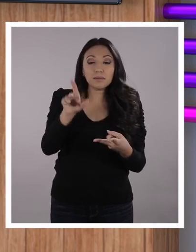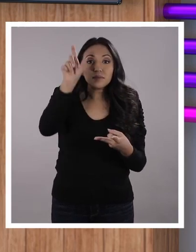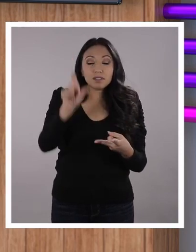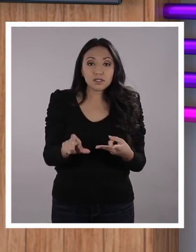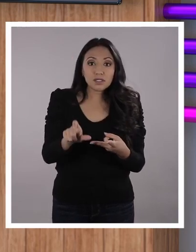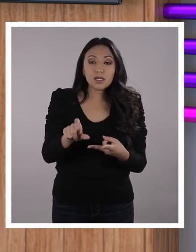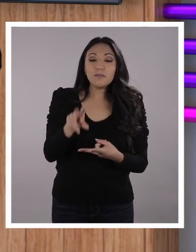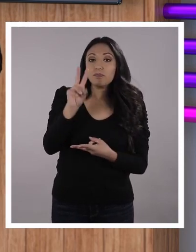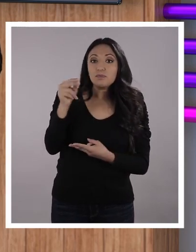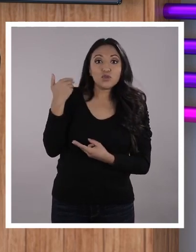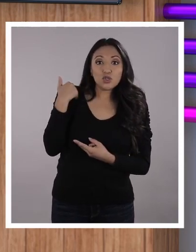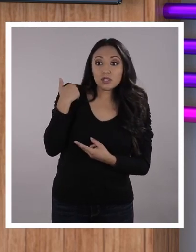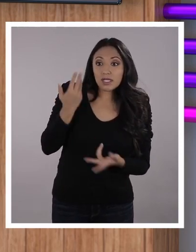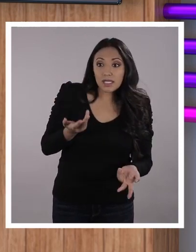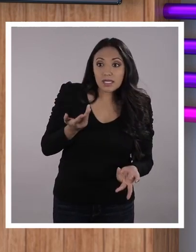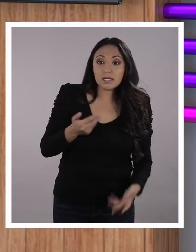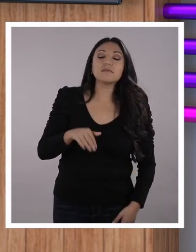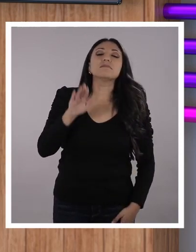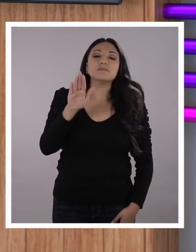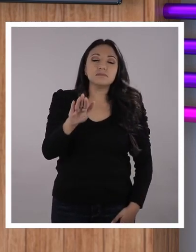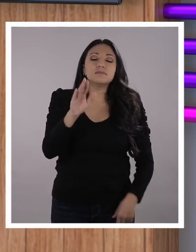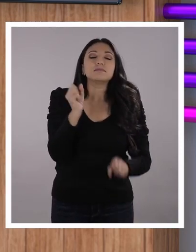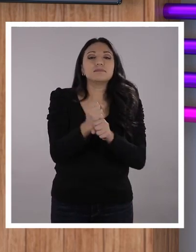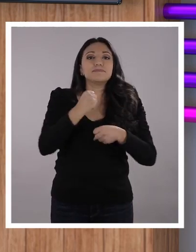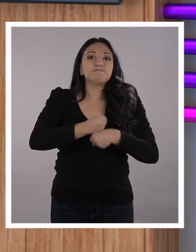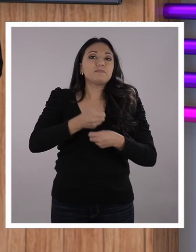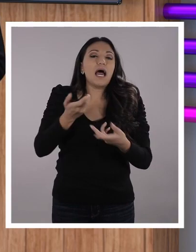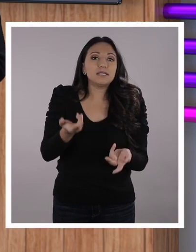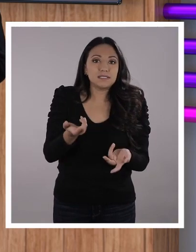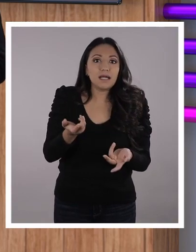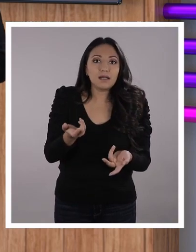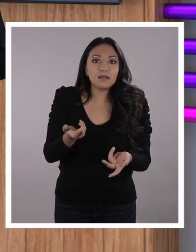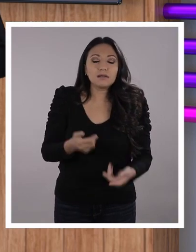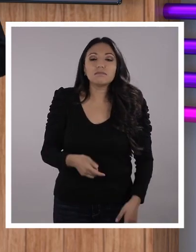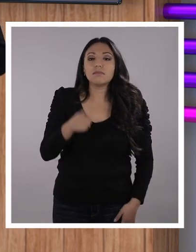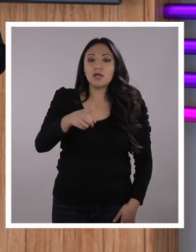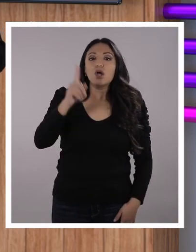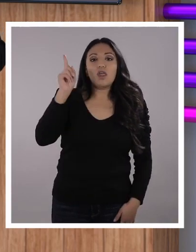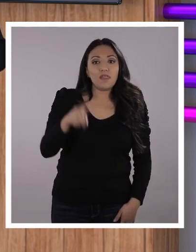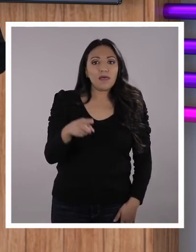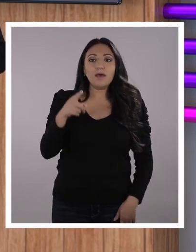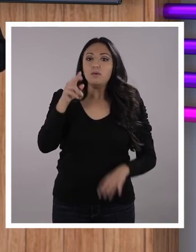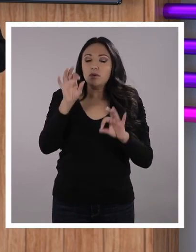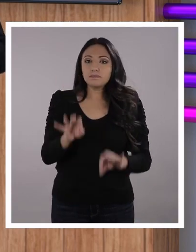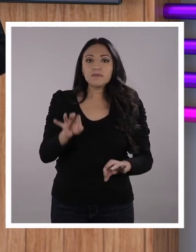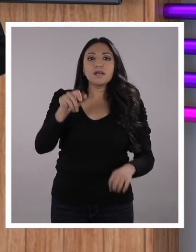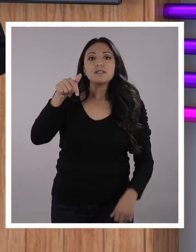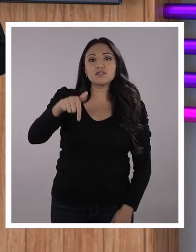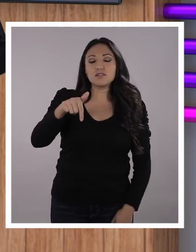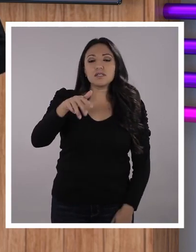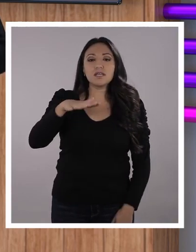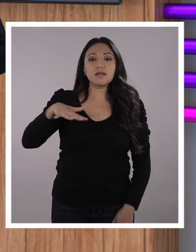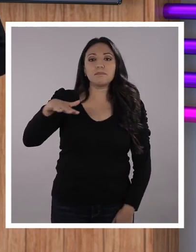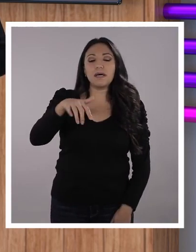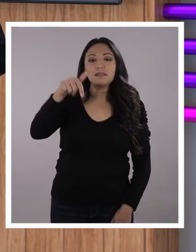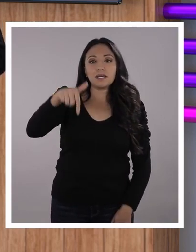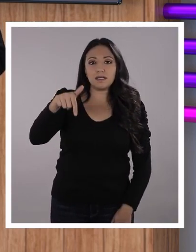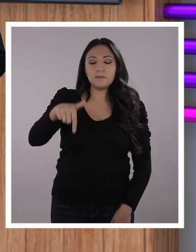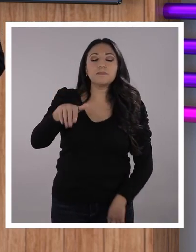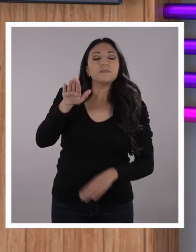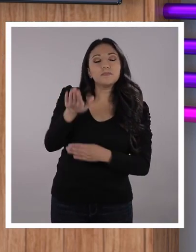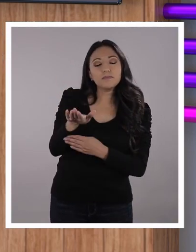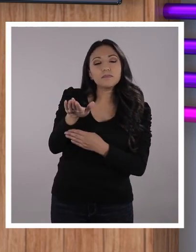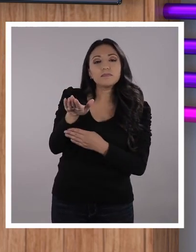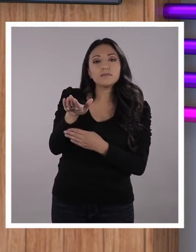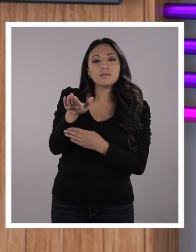tener. Ahí sería dar, profe, porque perdón, creo que sí, del hacer, el hacer es del ser. Ser. Tengo que ser una persona la genuina. La profe está medio despistada.